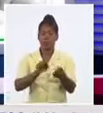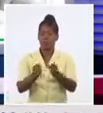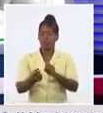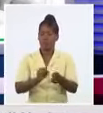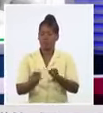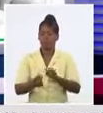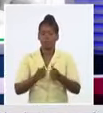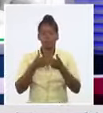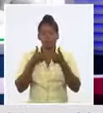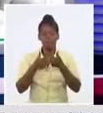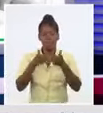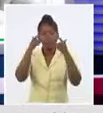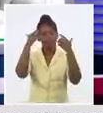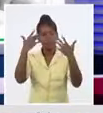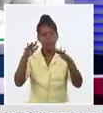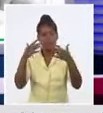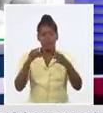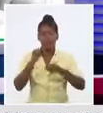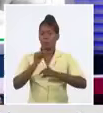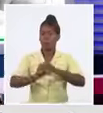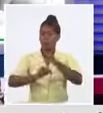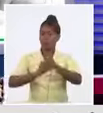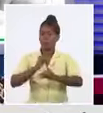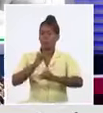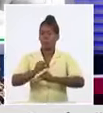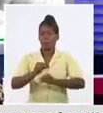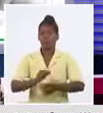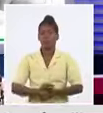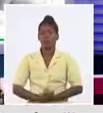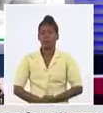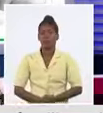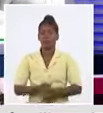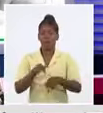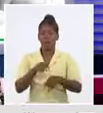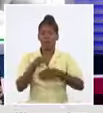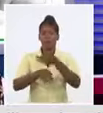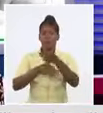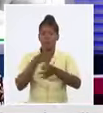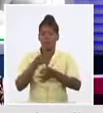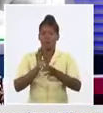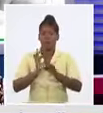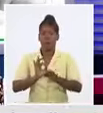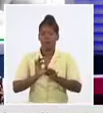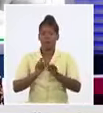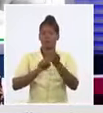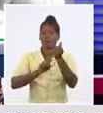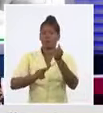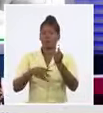han logrado la contención del nuevo coronavirus. Comenzamos entonces con la más occidental